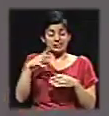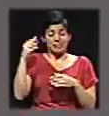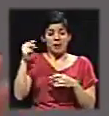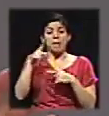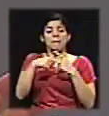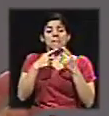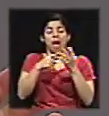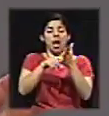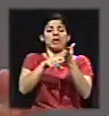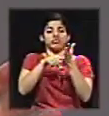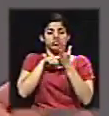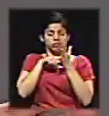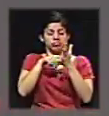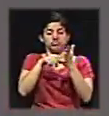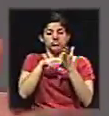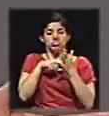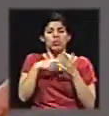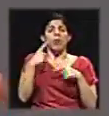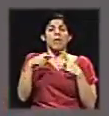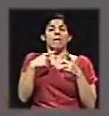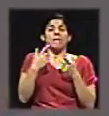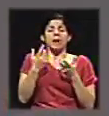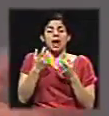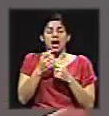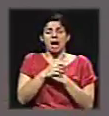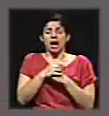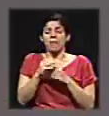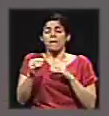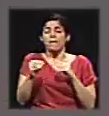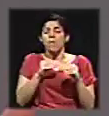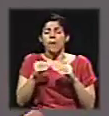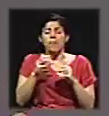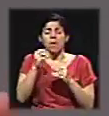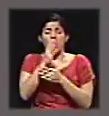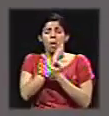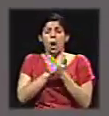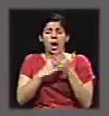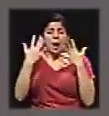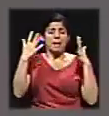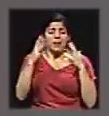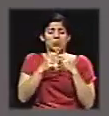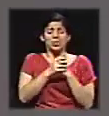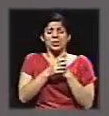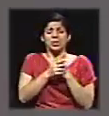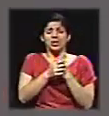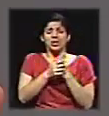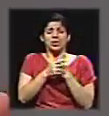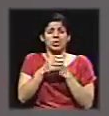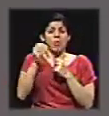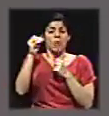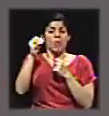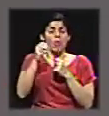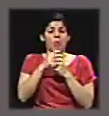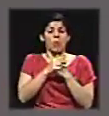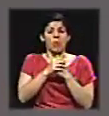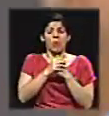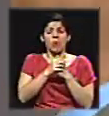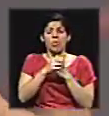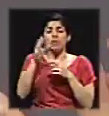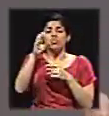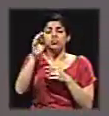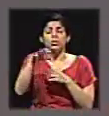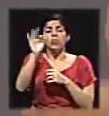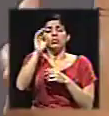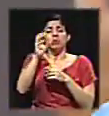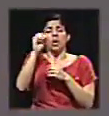a mostrarse o hacer algún movimiento, van a aplaudir o van a silbar o qué sé yo, o van a tomar una opción por alguno de los... O van a